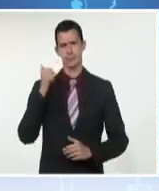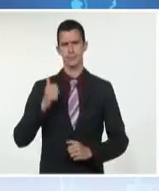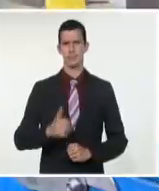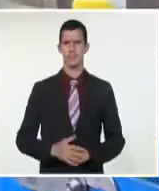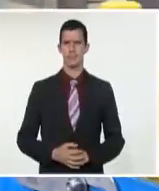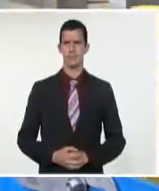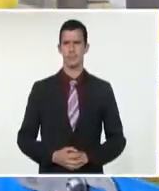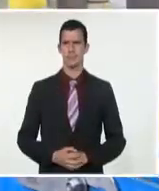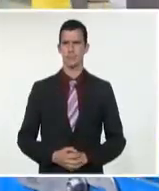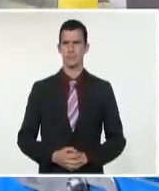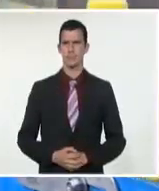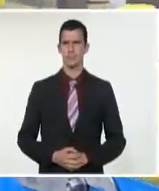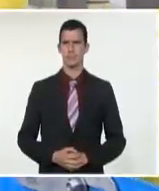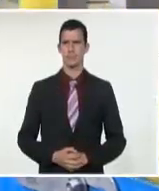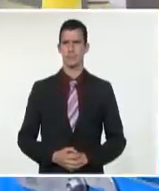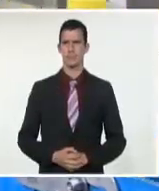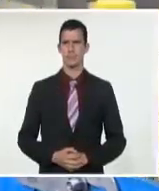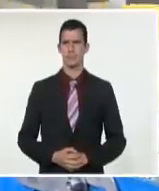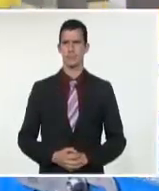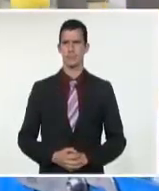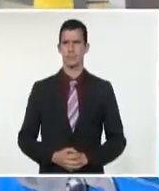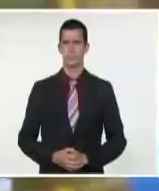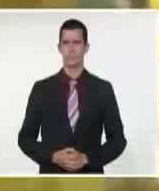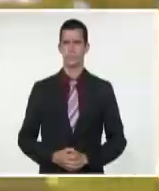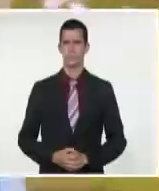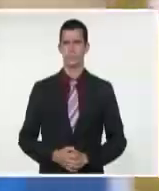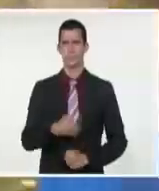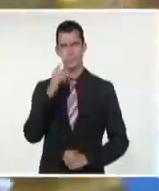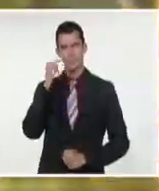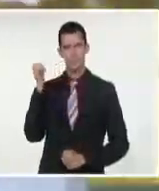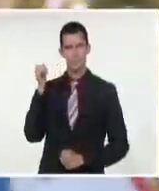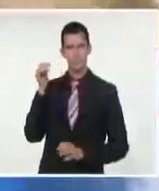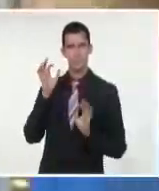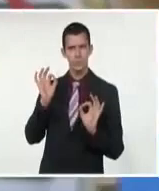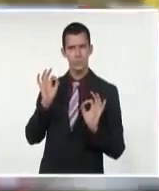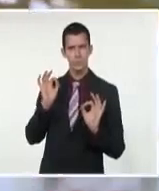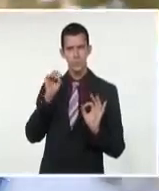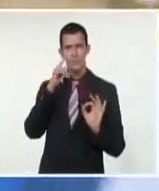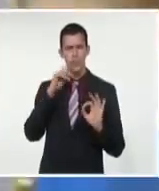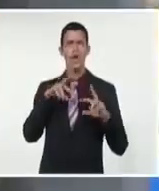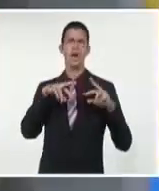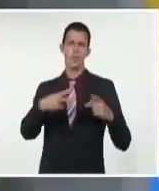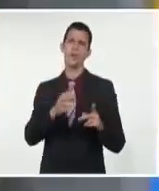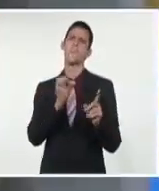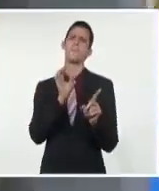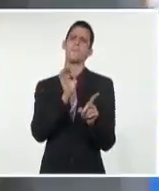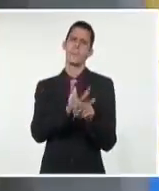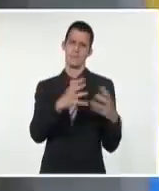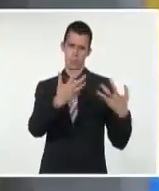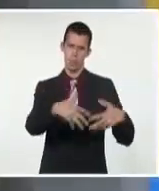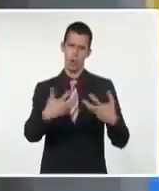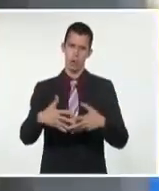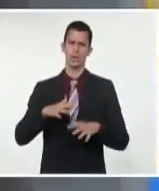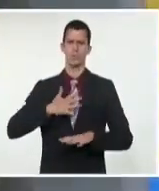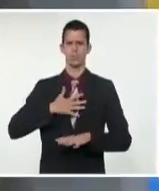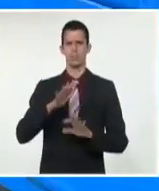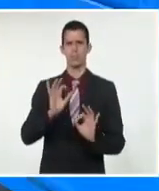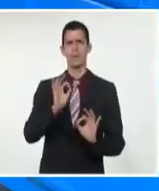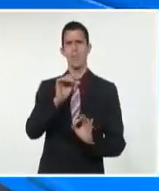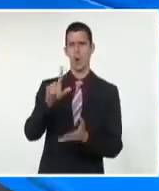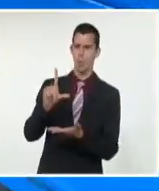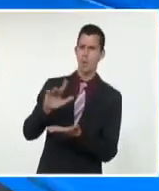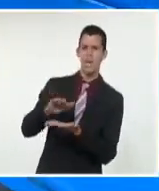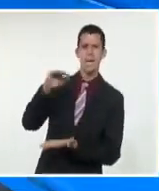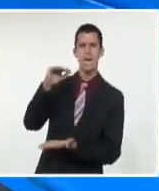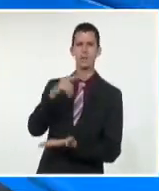prescindible. Estas imágenes evidencian la reactivación de la línea productiva de aceite de un litro que en el mes de marzo